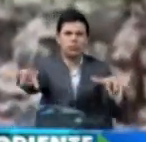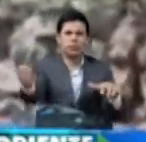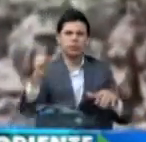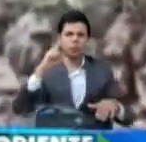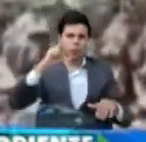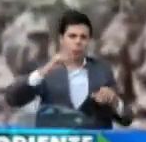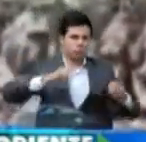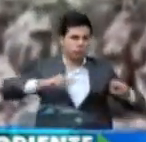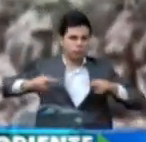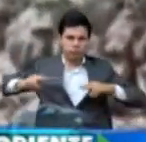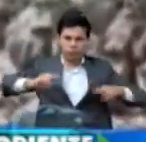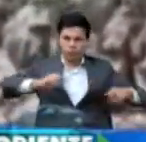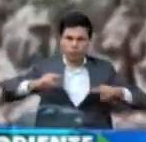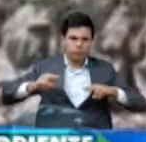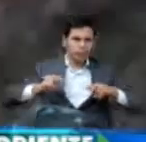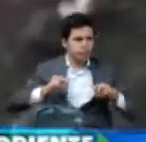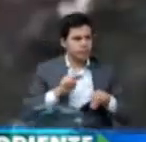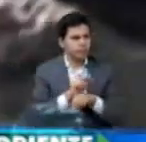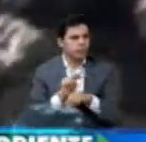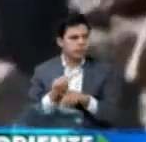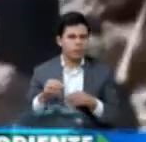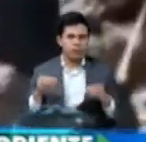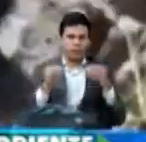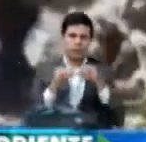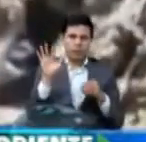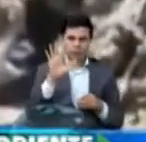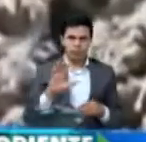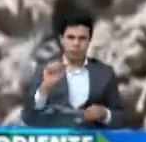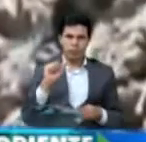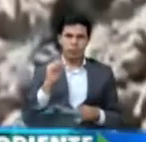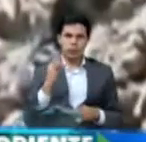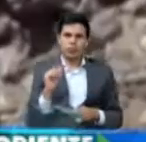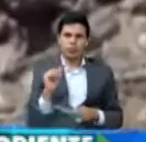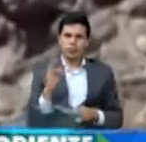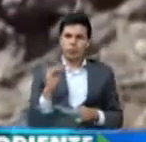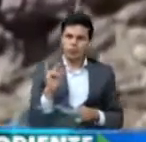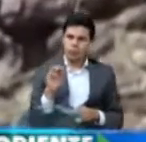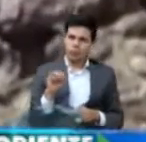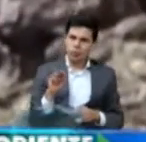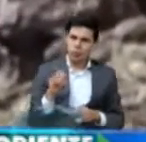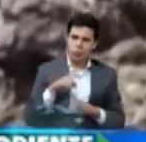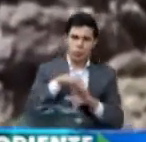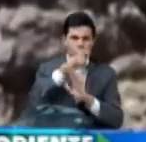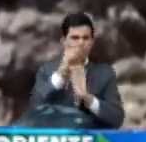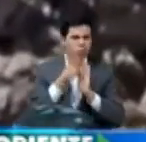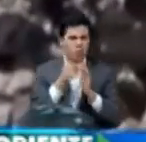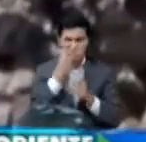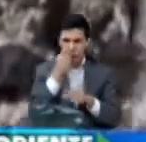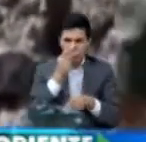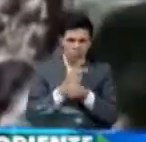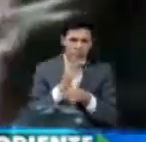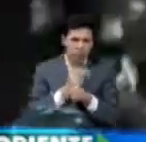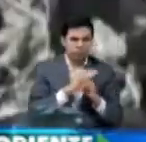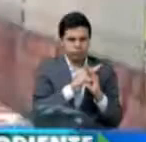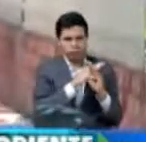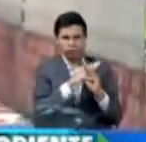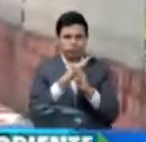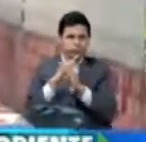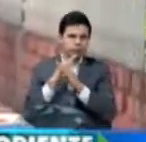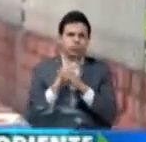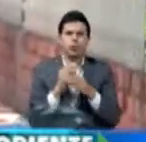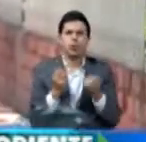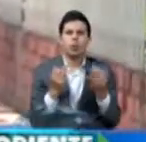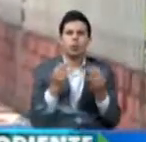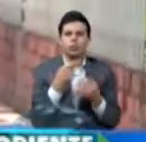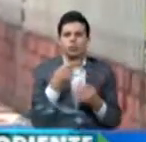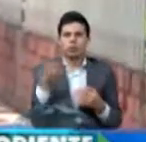de Cúcuta y también de la zona del Catatumbo para seguir contrarrestando todo este accionar delincuencial de los grupos subversivos. Fueron más de